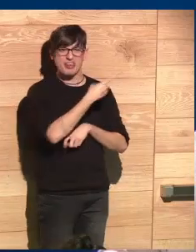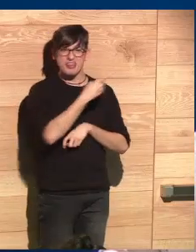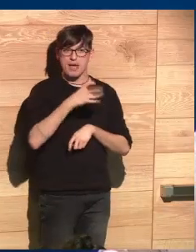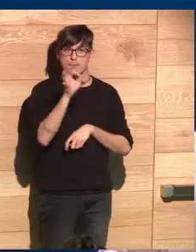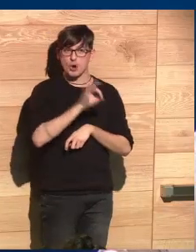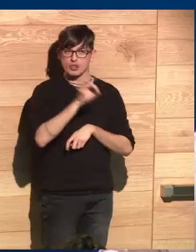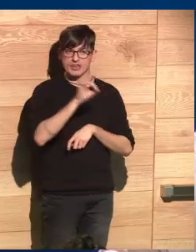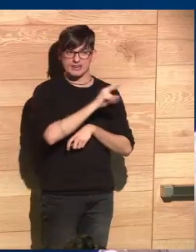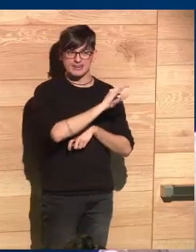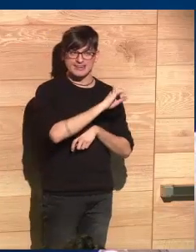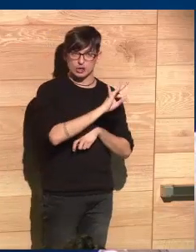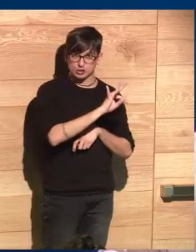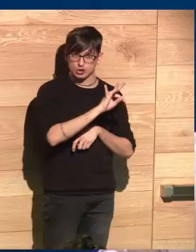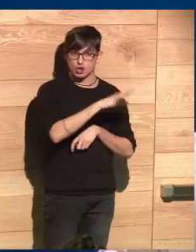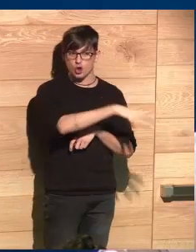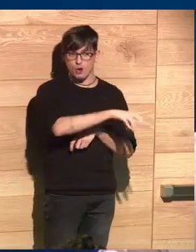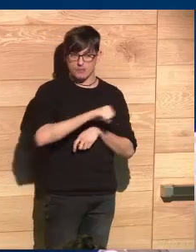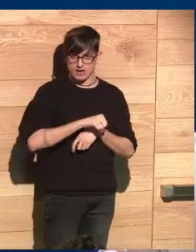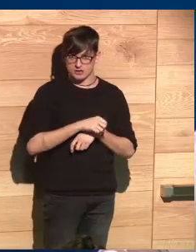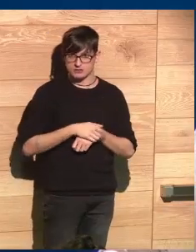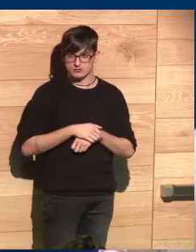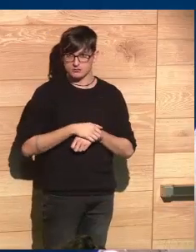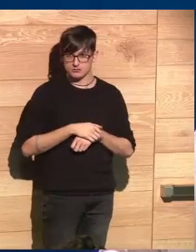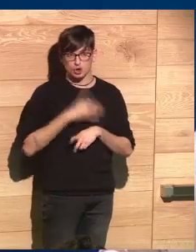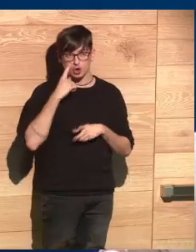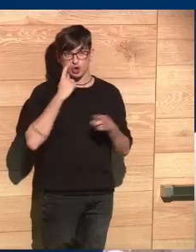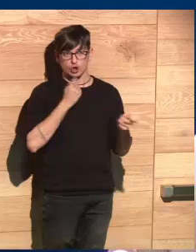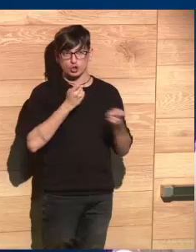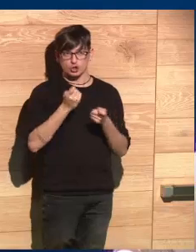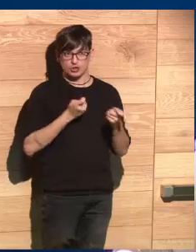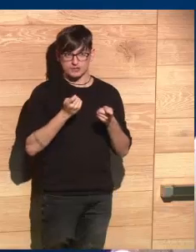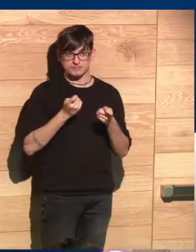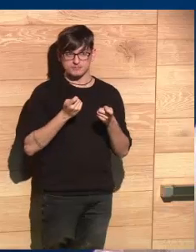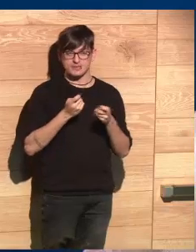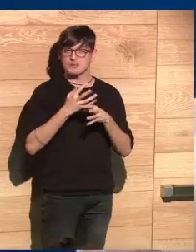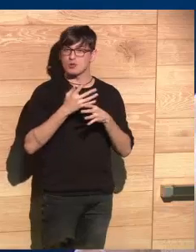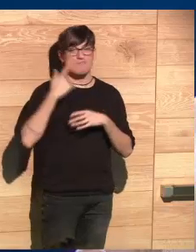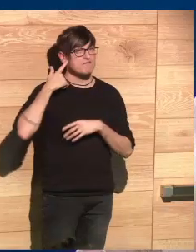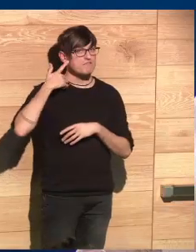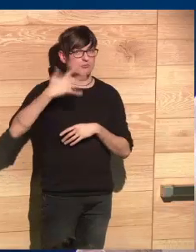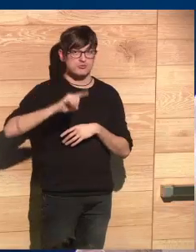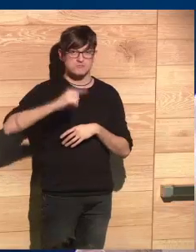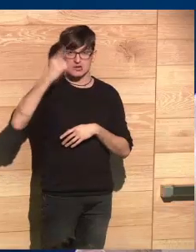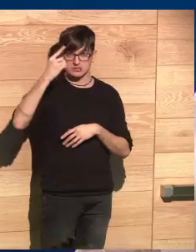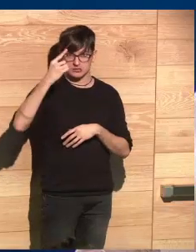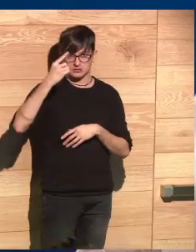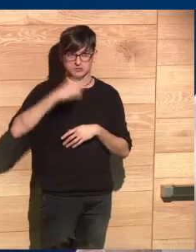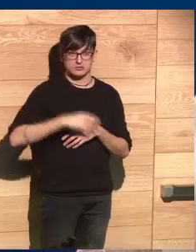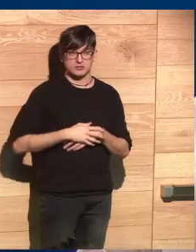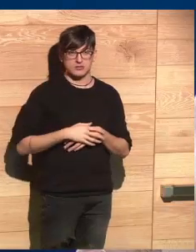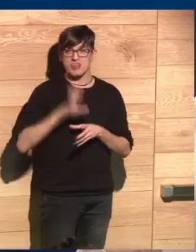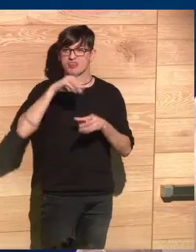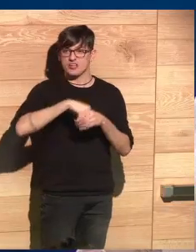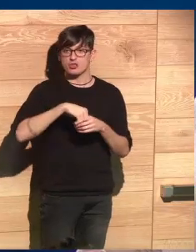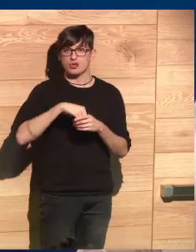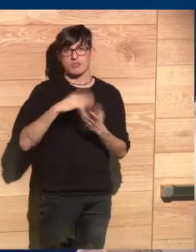Riot, que hace League of Legends. Es decir, que en su momento controlan el videojuego más grande en eSports.